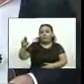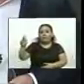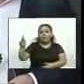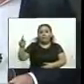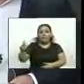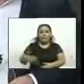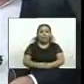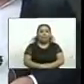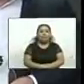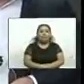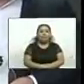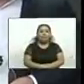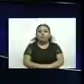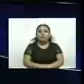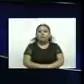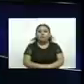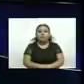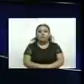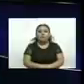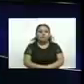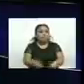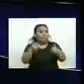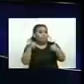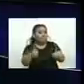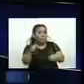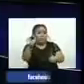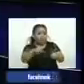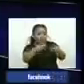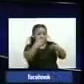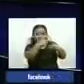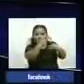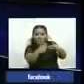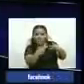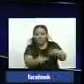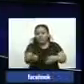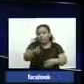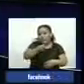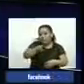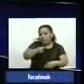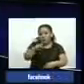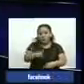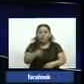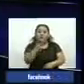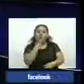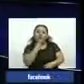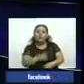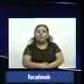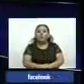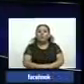RCE. Bien, vamos a dar un vistazo a otros hechos que son noticia este viernes.